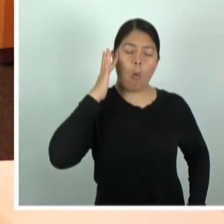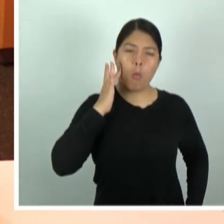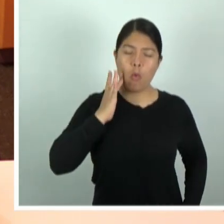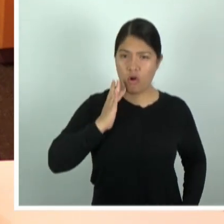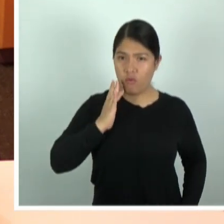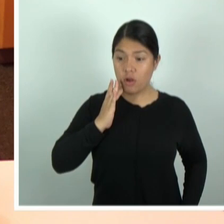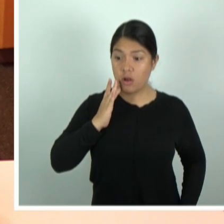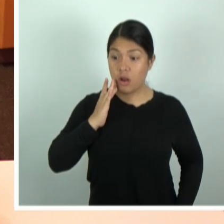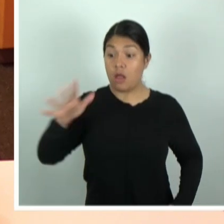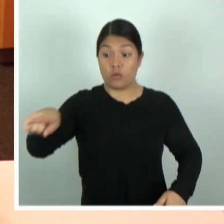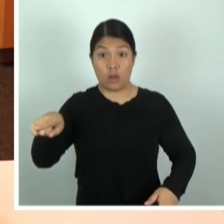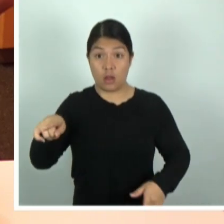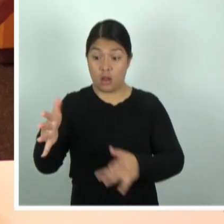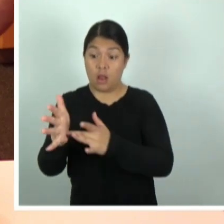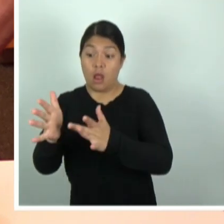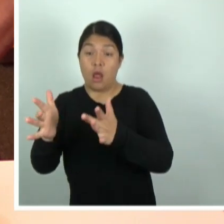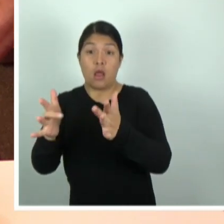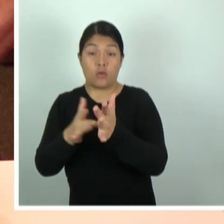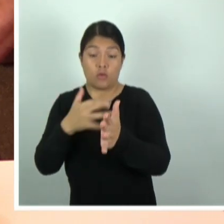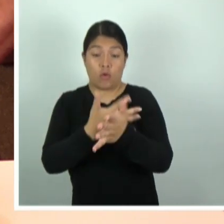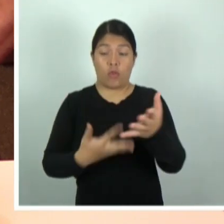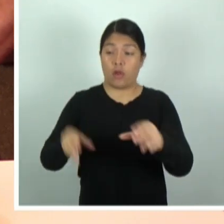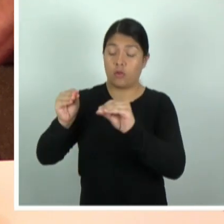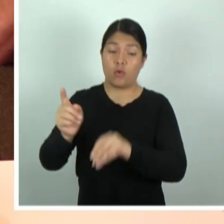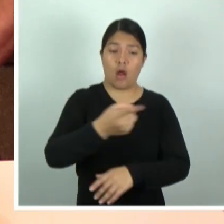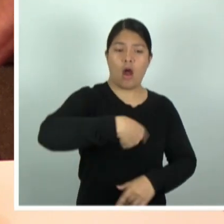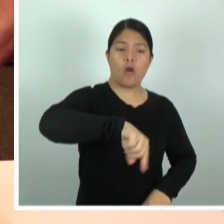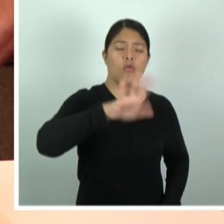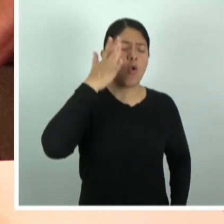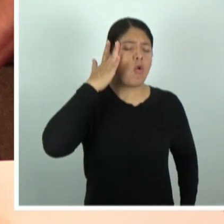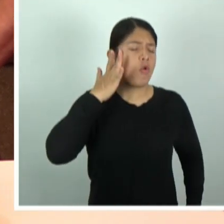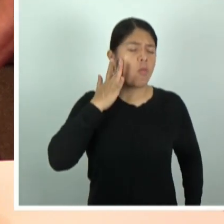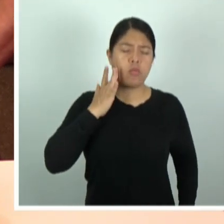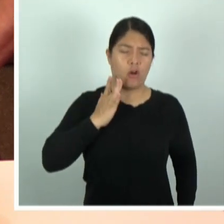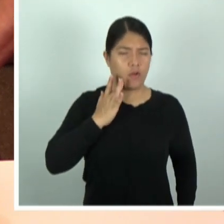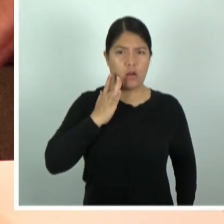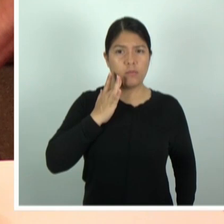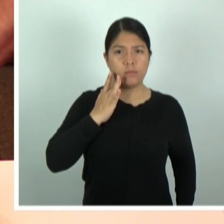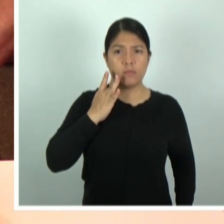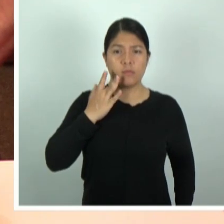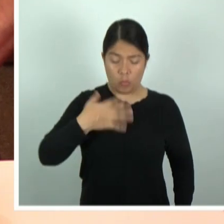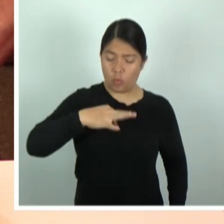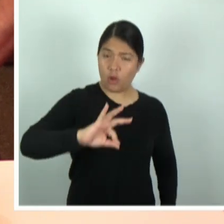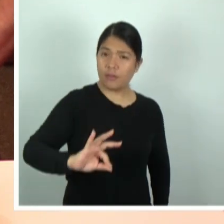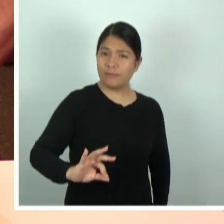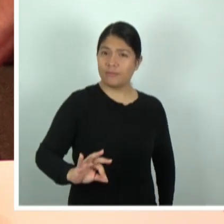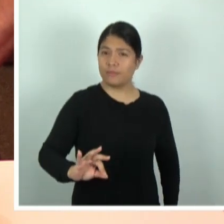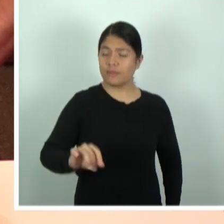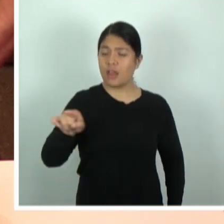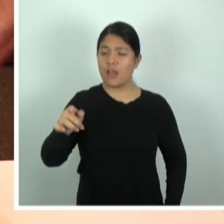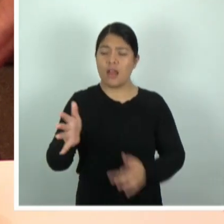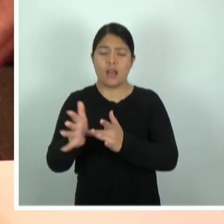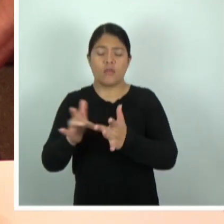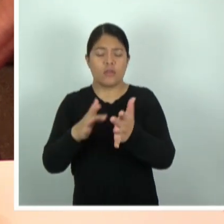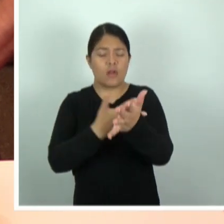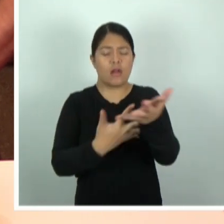que nos santifica. Es la sangre de Jesucristo que nos purifica. La sangre de Jesucristo tiene